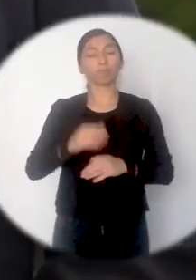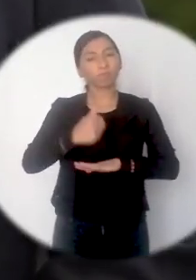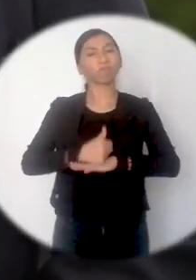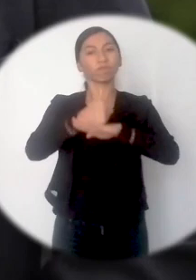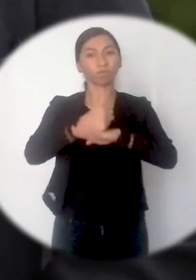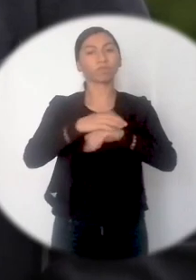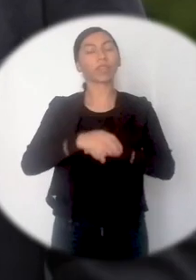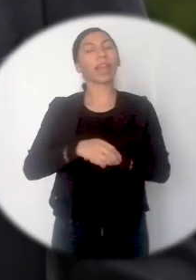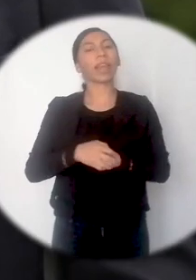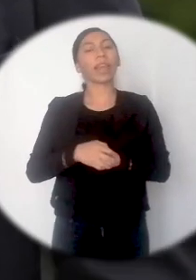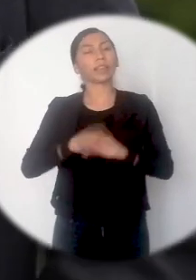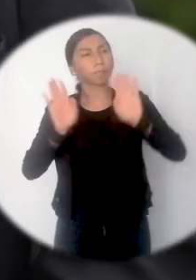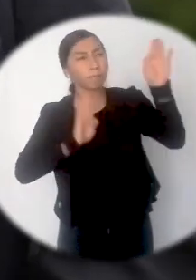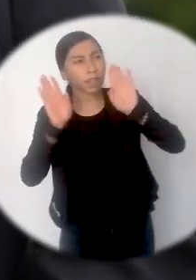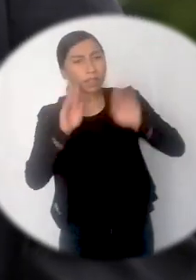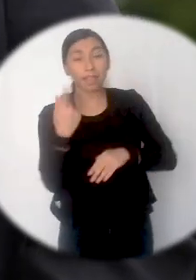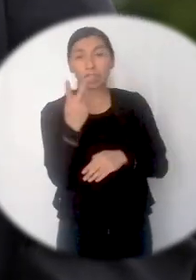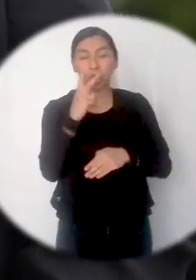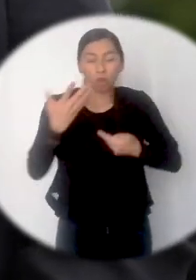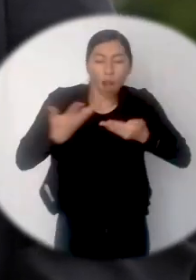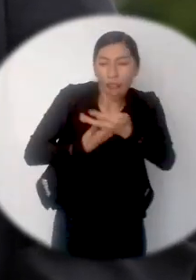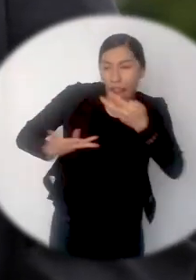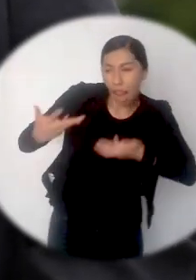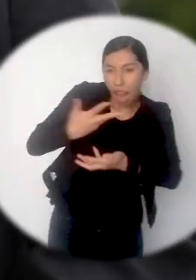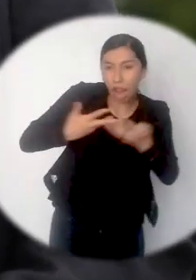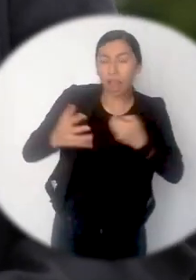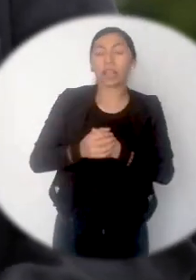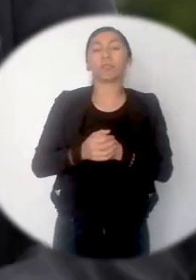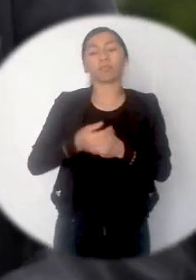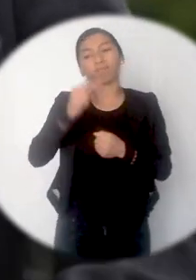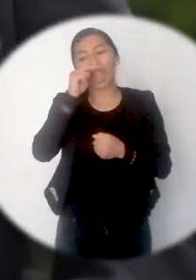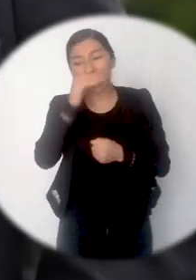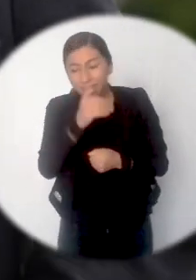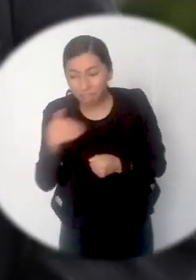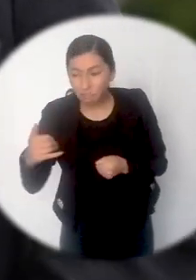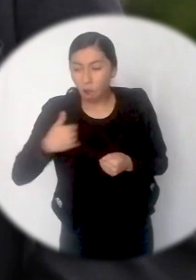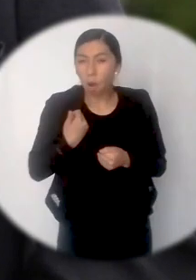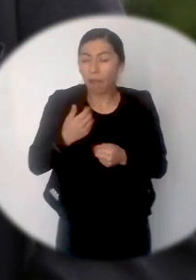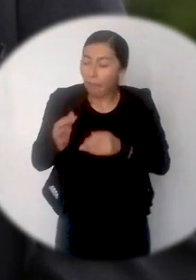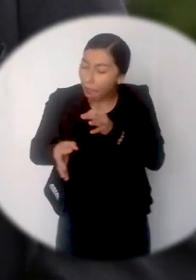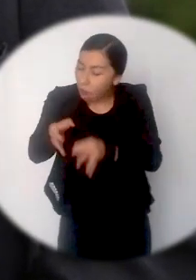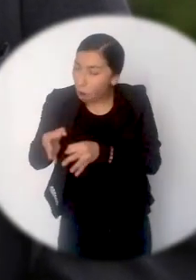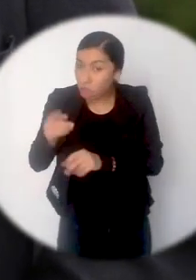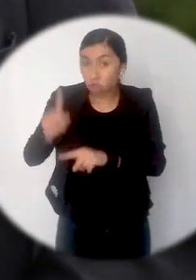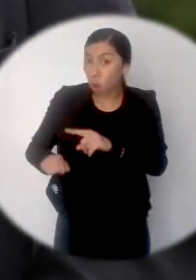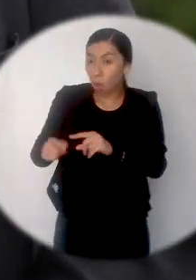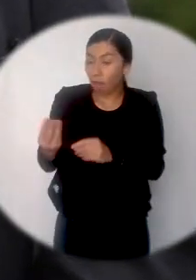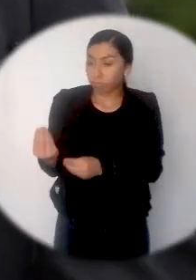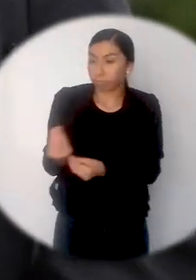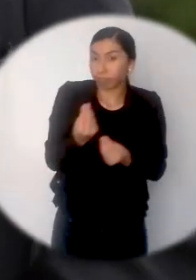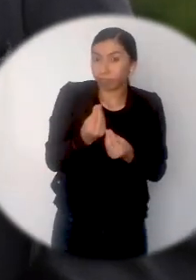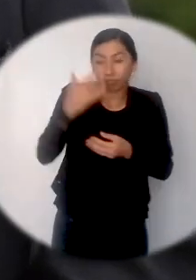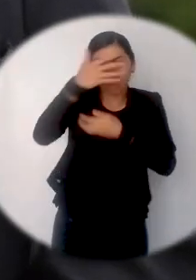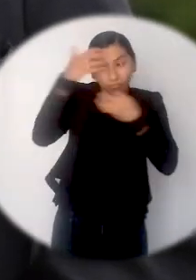El director de la Unidad para las Víctimas, Ramón Rodríguez, participó del segundo diálogo de reclutamiento y utilización de niños, niñas y adolescentes en el conflicto armado e hizo